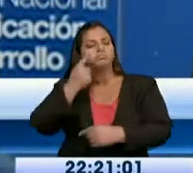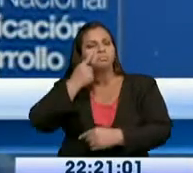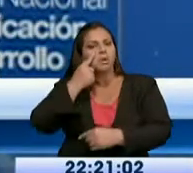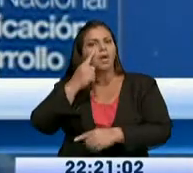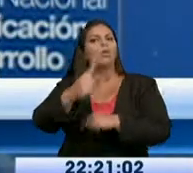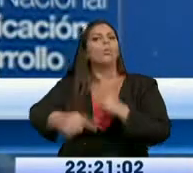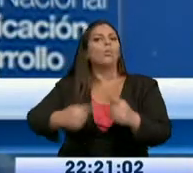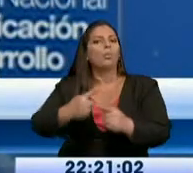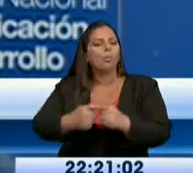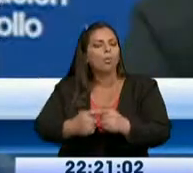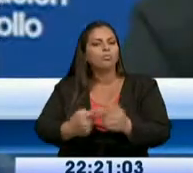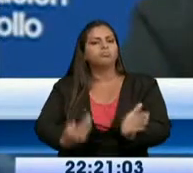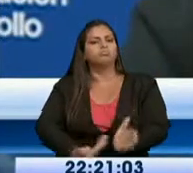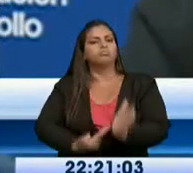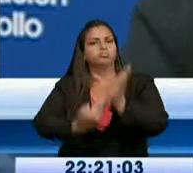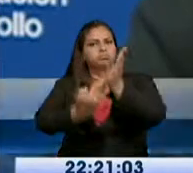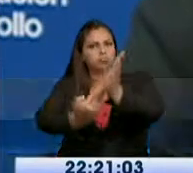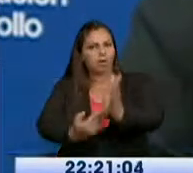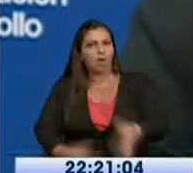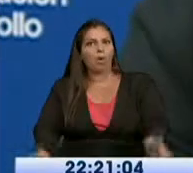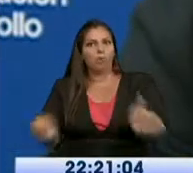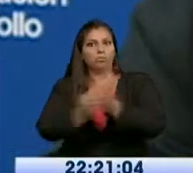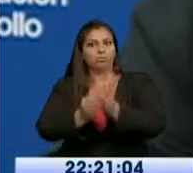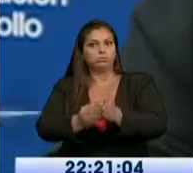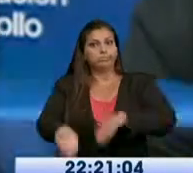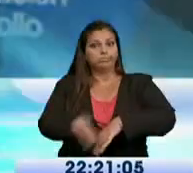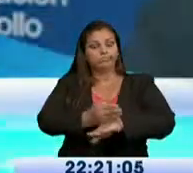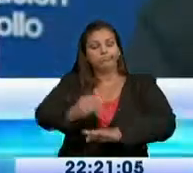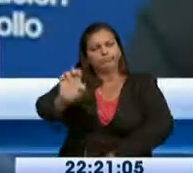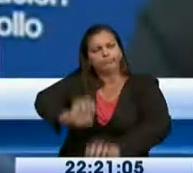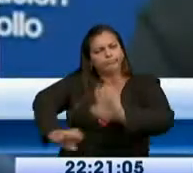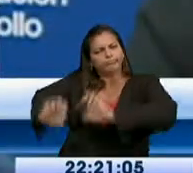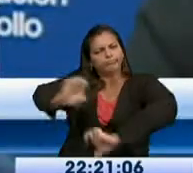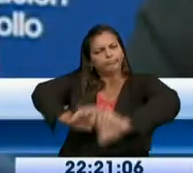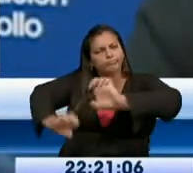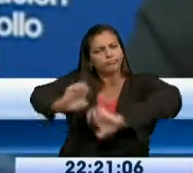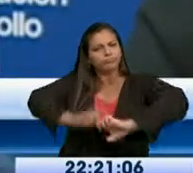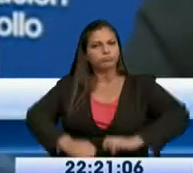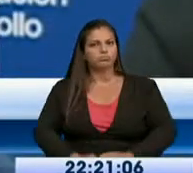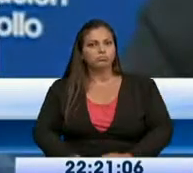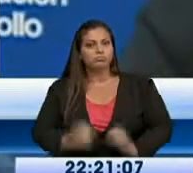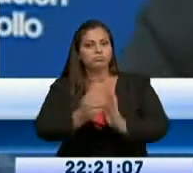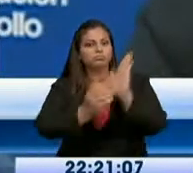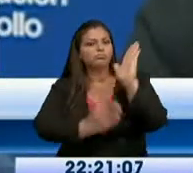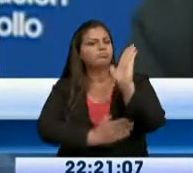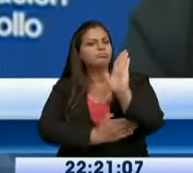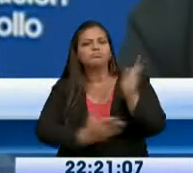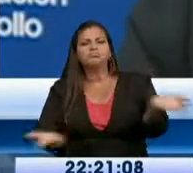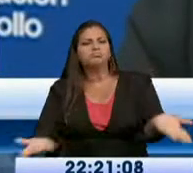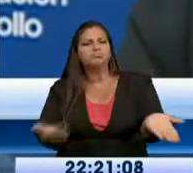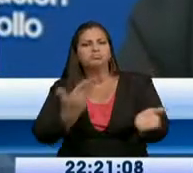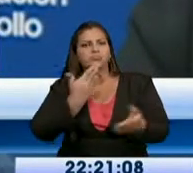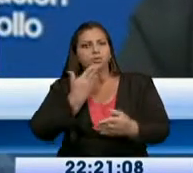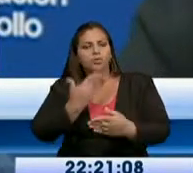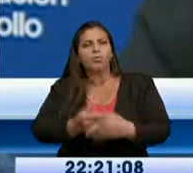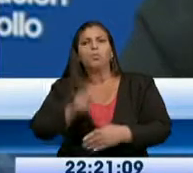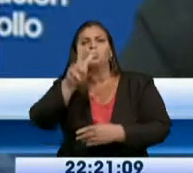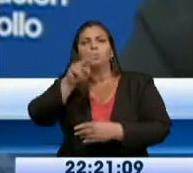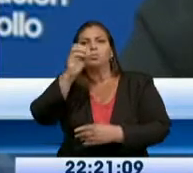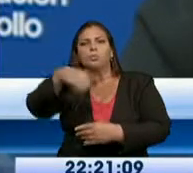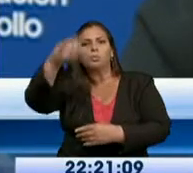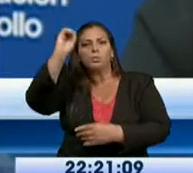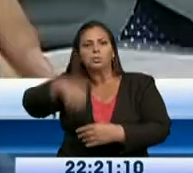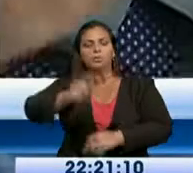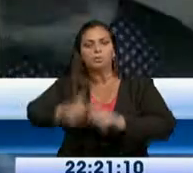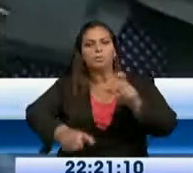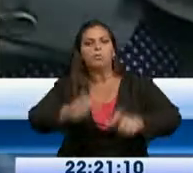Se hará la evaluación correspondiente. Los proyectos, como se dijo en aquel momento, solo afectan al menos del 2% de